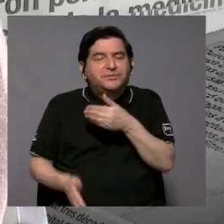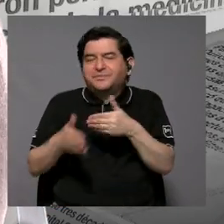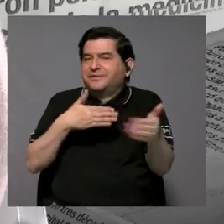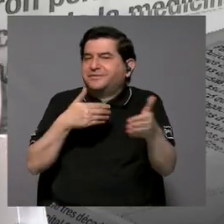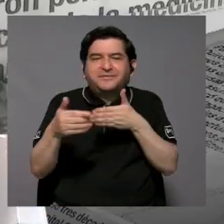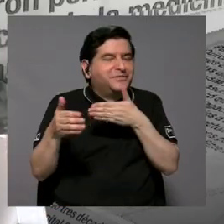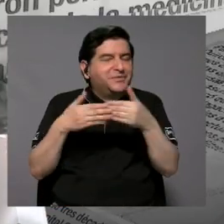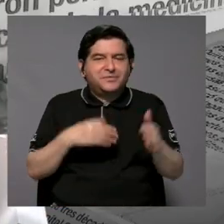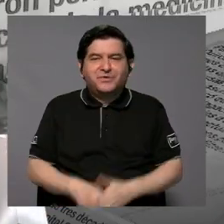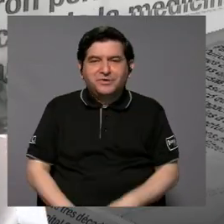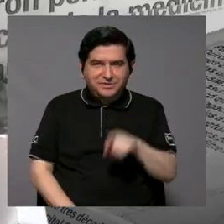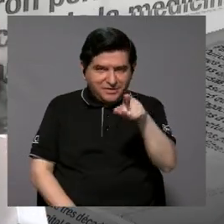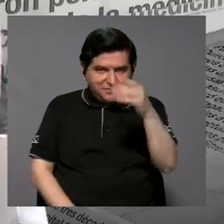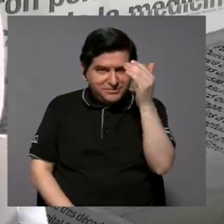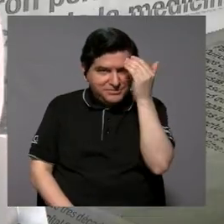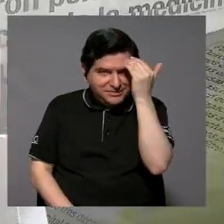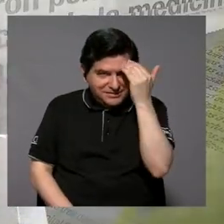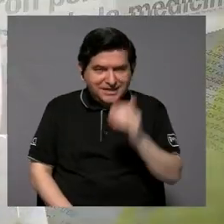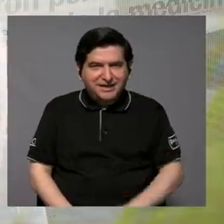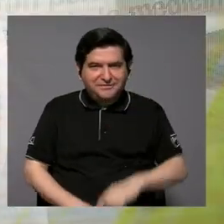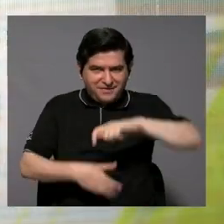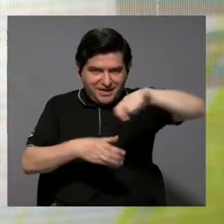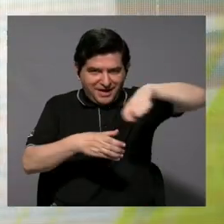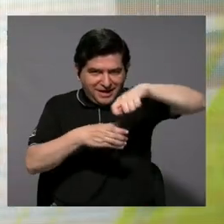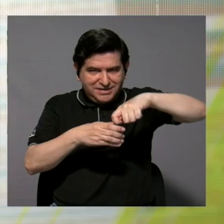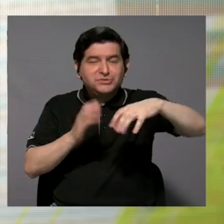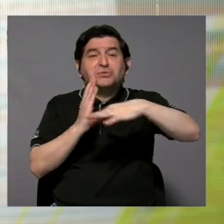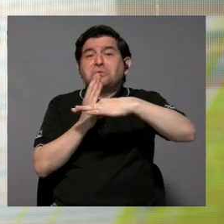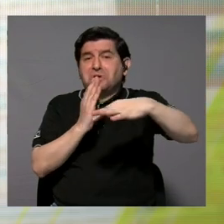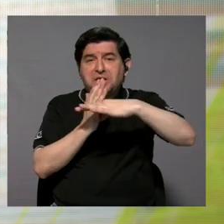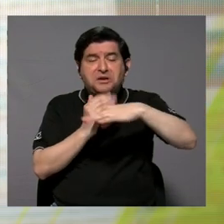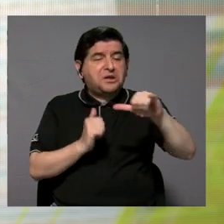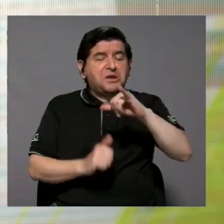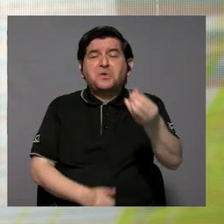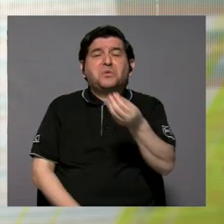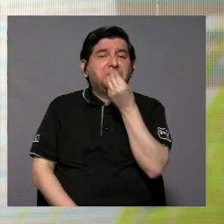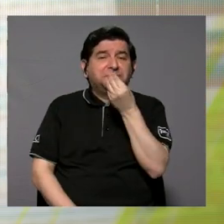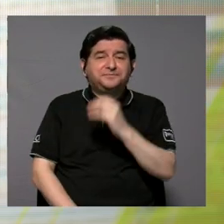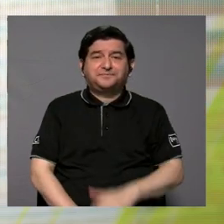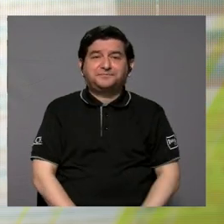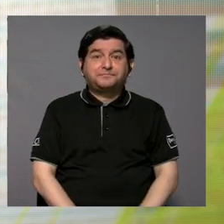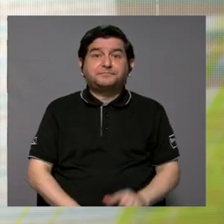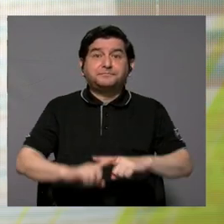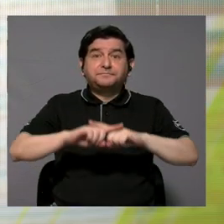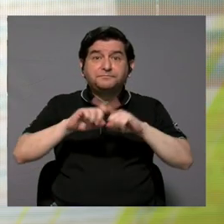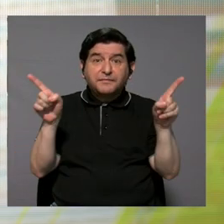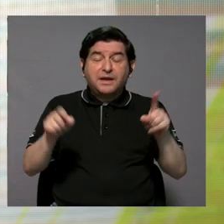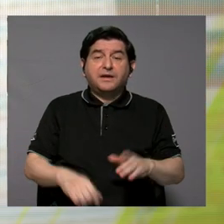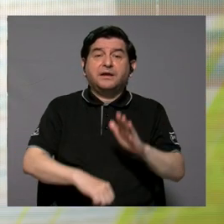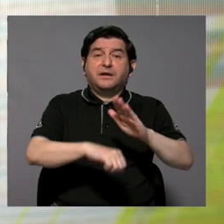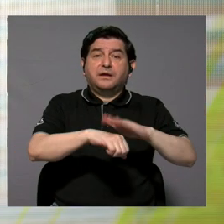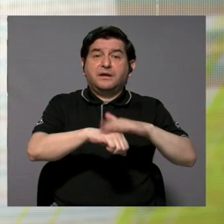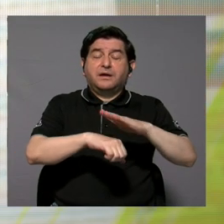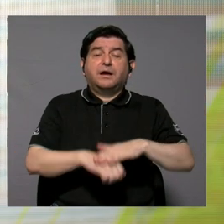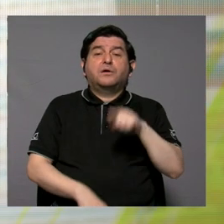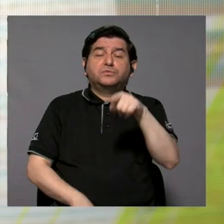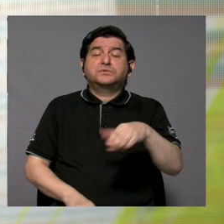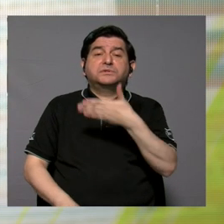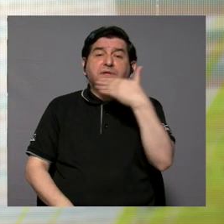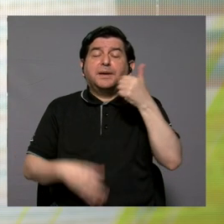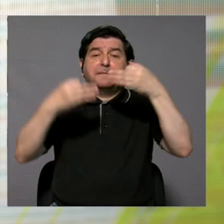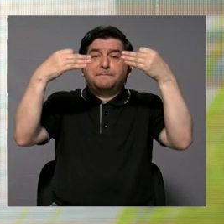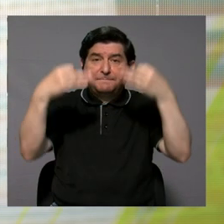ya usted sabe que tiene azúcar y que tiene grasa, igual se lo va a comer. pero le permitirá poder tomar